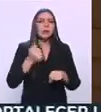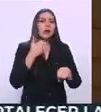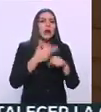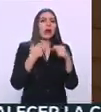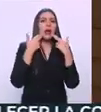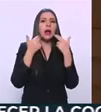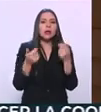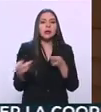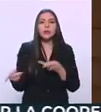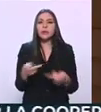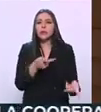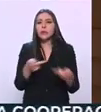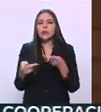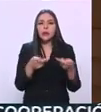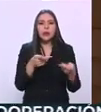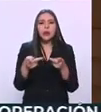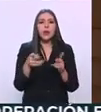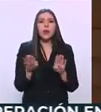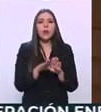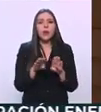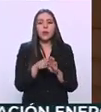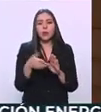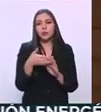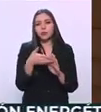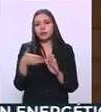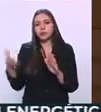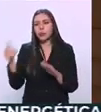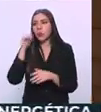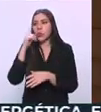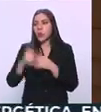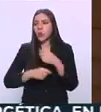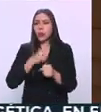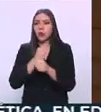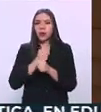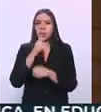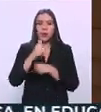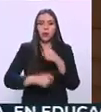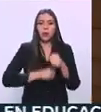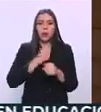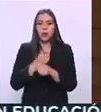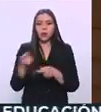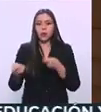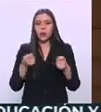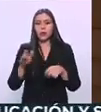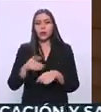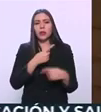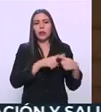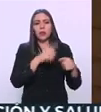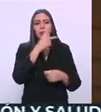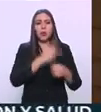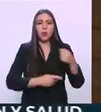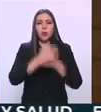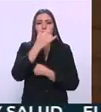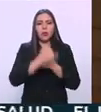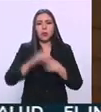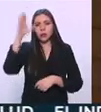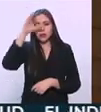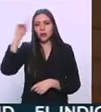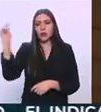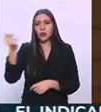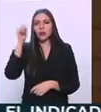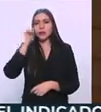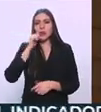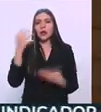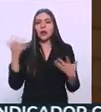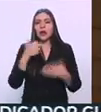algunos mecanismos de manejo multianual, porque muchos proyectos de ciencia y tecnología son multianuales. Entonces, no